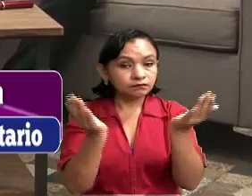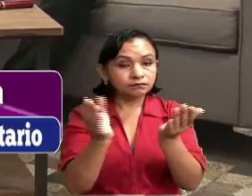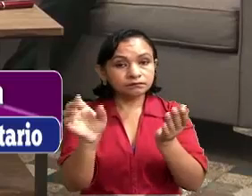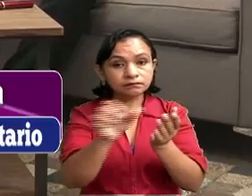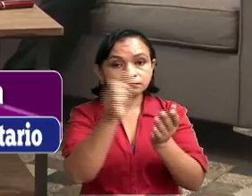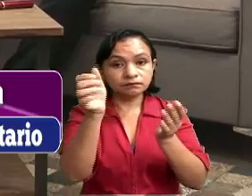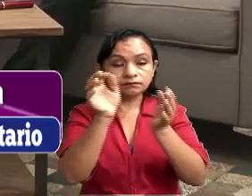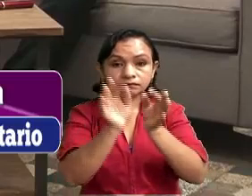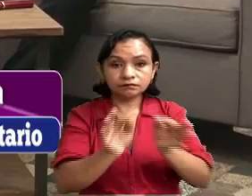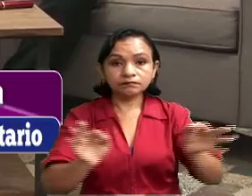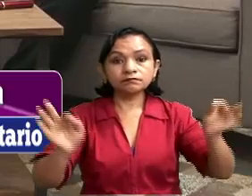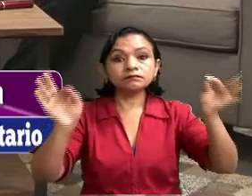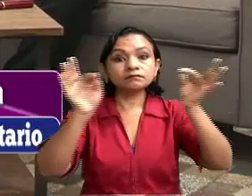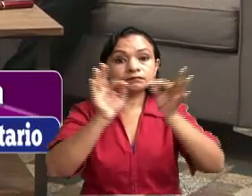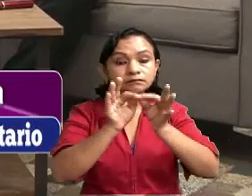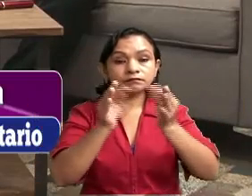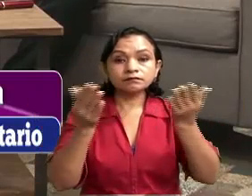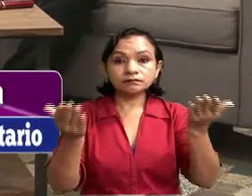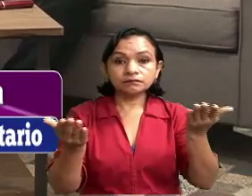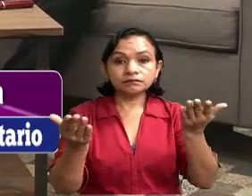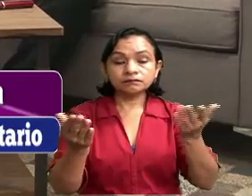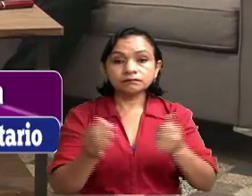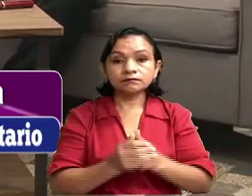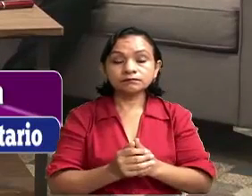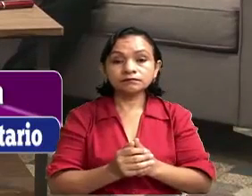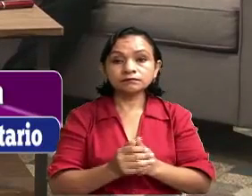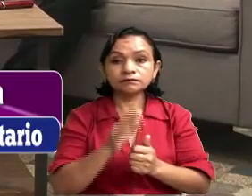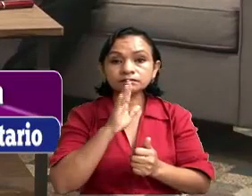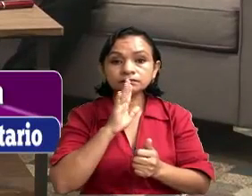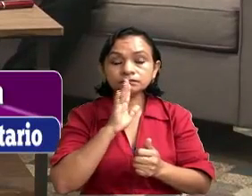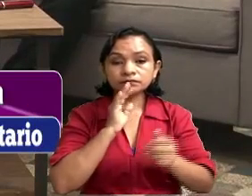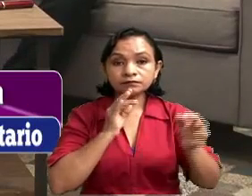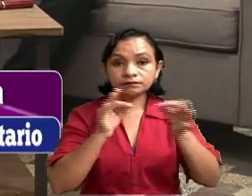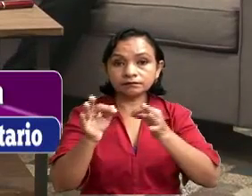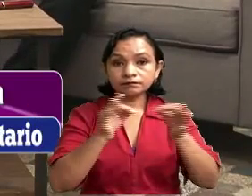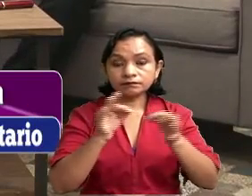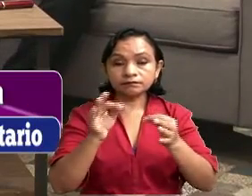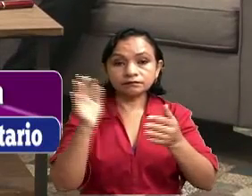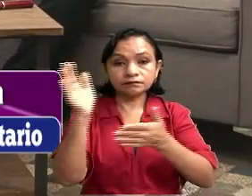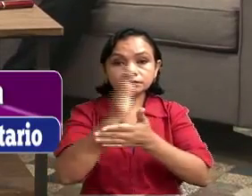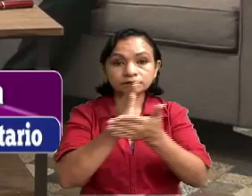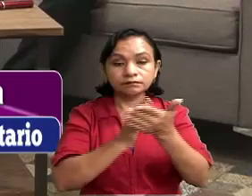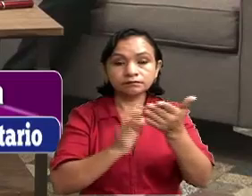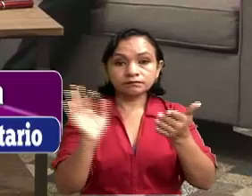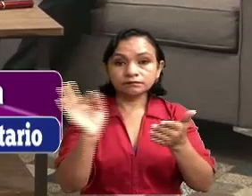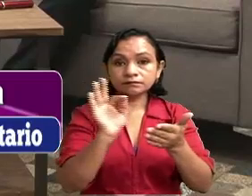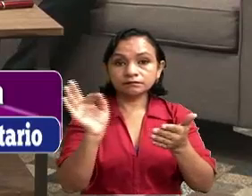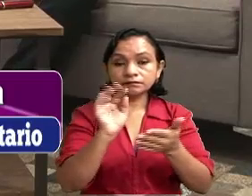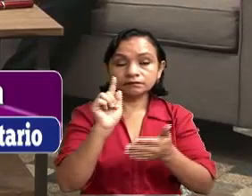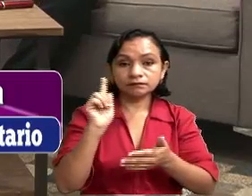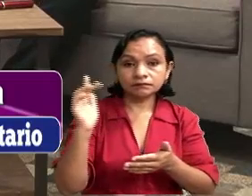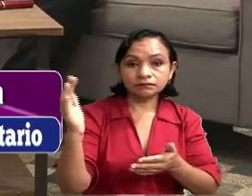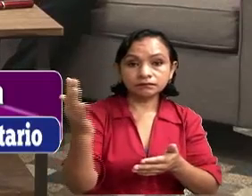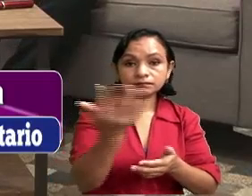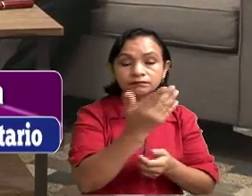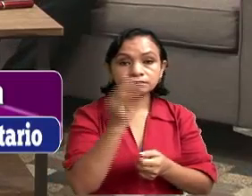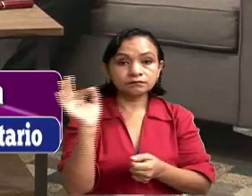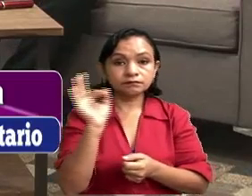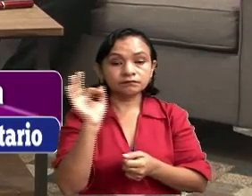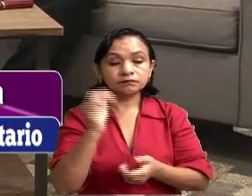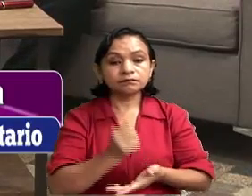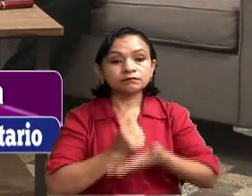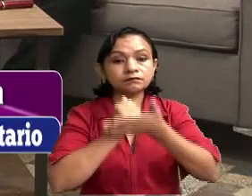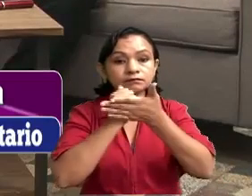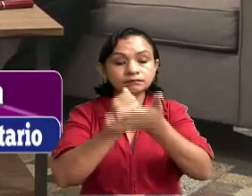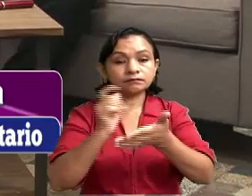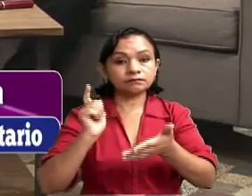cosa importante también es que, y un poco te voy a responder de paso alguna de las medidas, porque todo este conjunto de medidas ayudan a